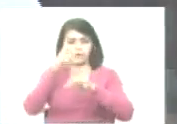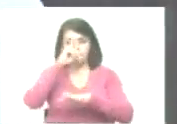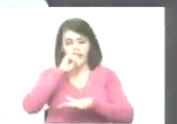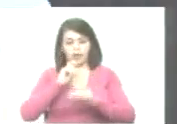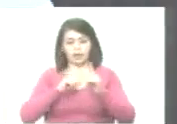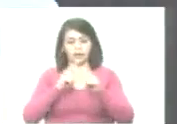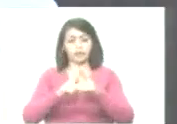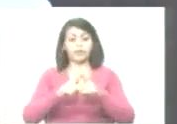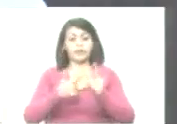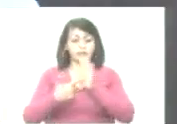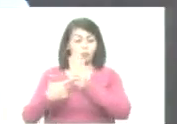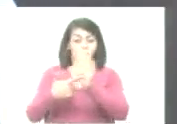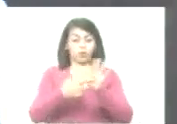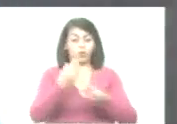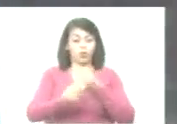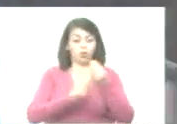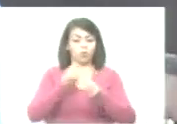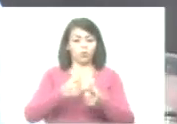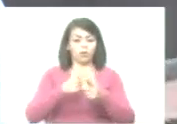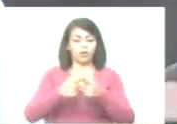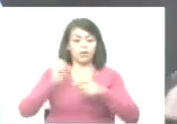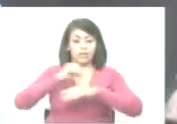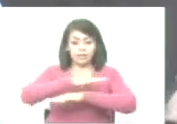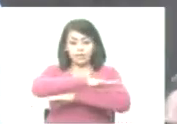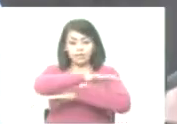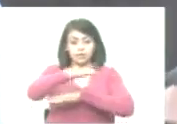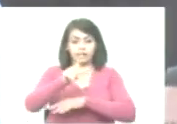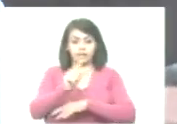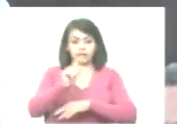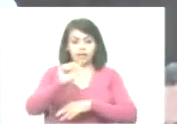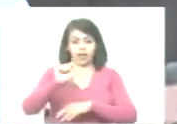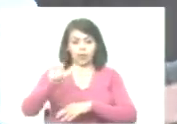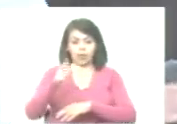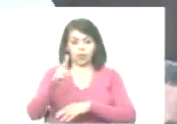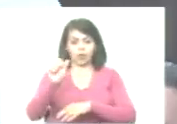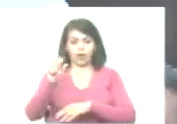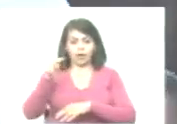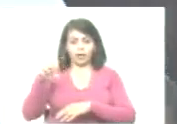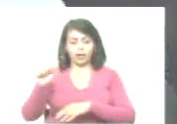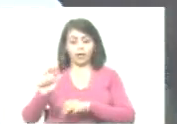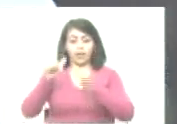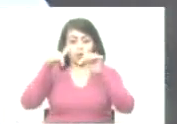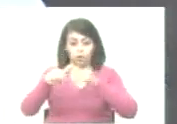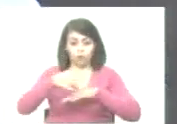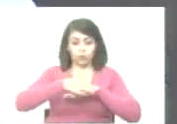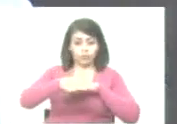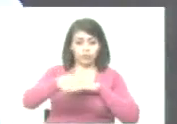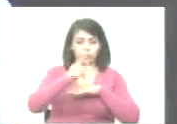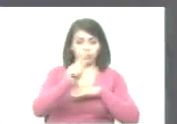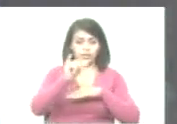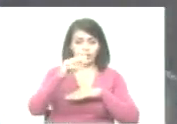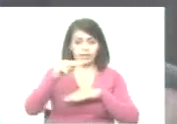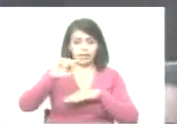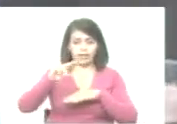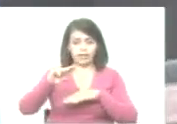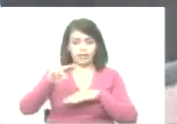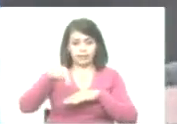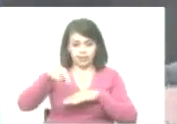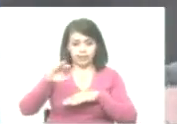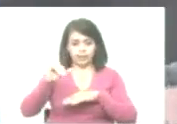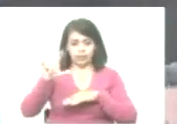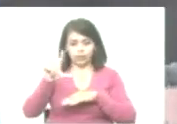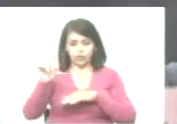se escenificó en las gloriosas sabanas de Taguanes, en el municipio Tinaquillo, hoy municipio Tinaquillo del estado Cojedes,